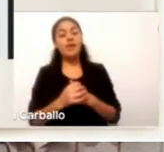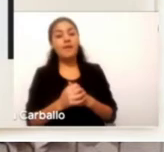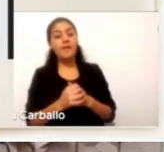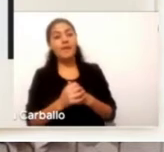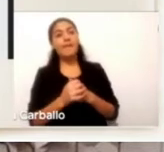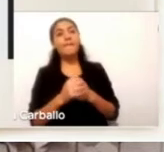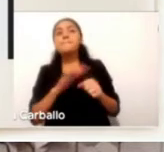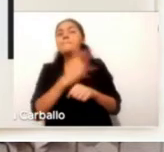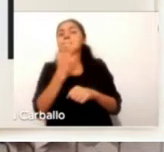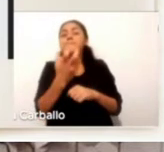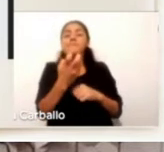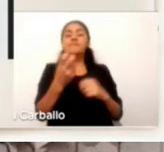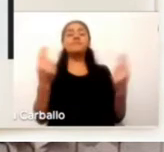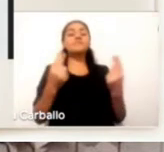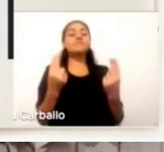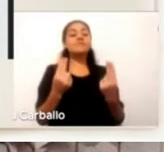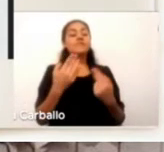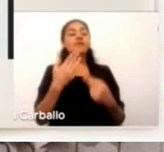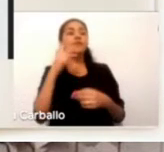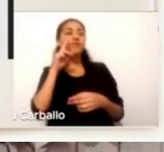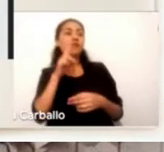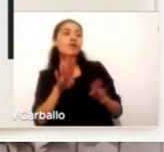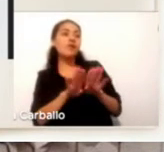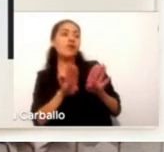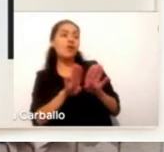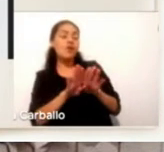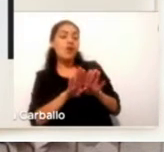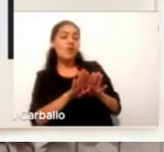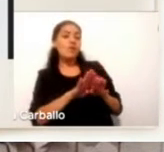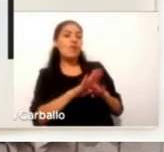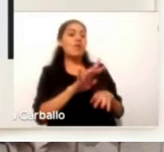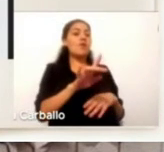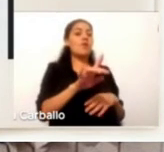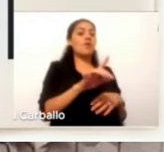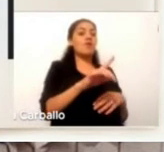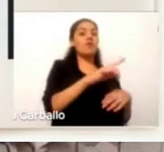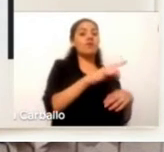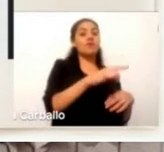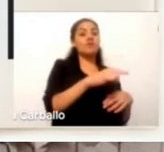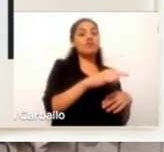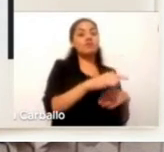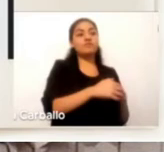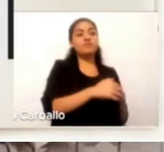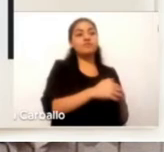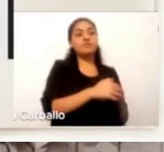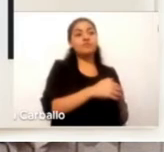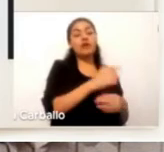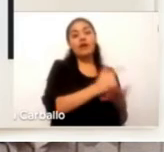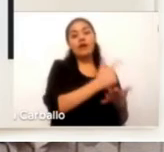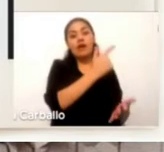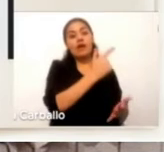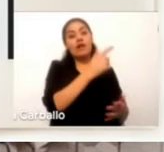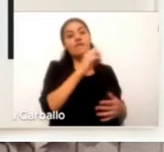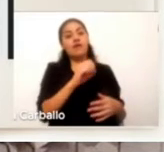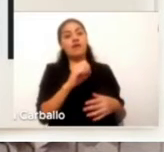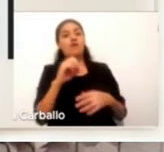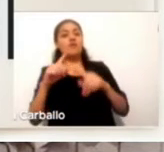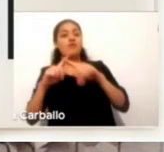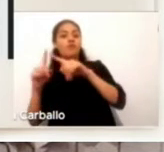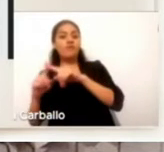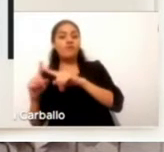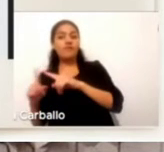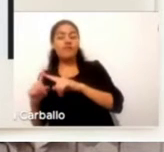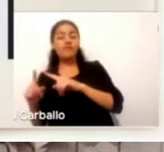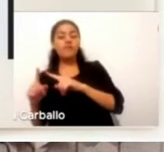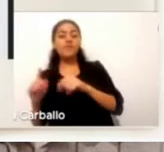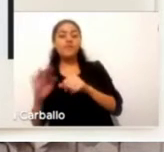ello debe probarse lo grave, sistemático y reiterado de las violaciones, así como su impacto determinante en el proceso comicial, lo